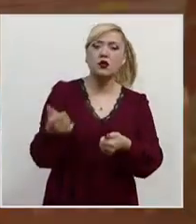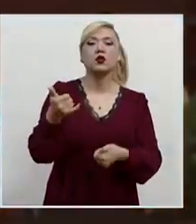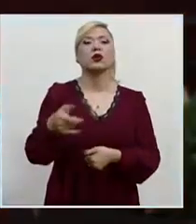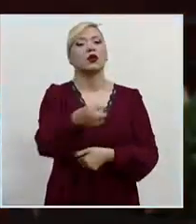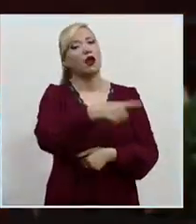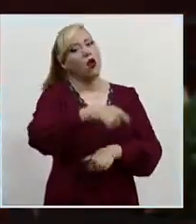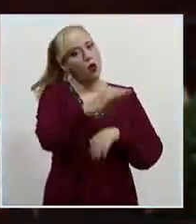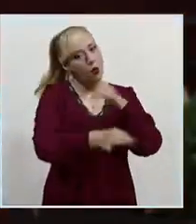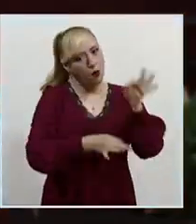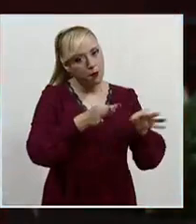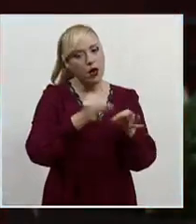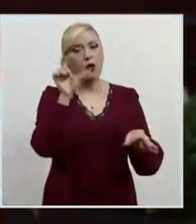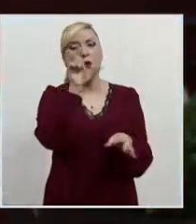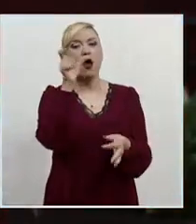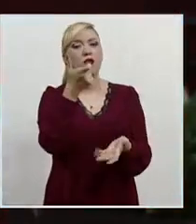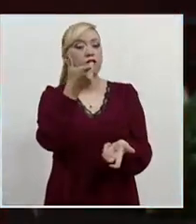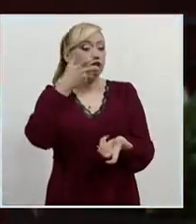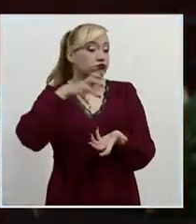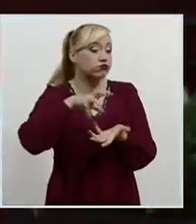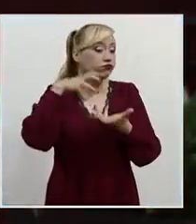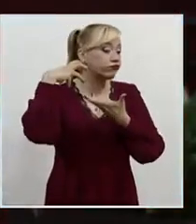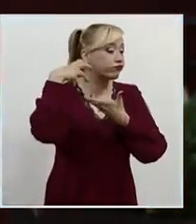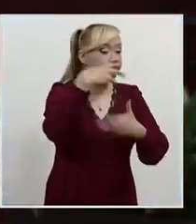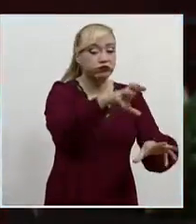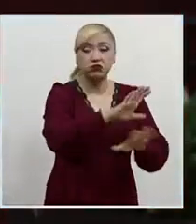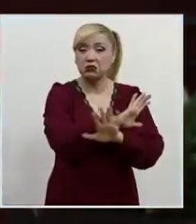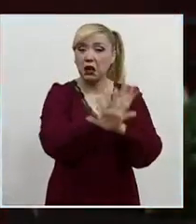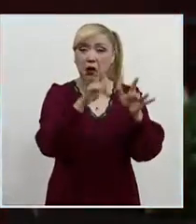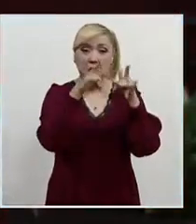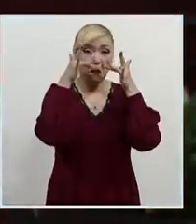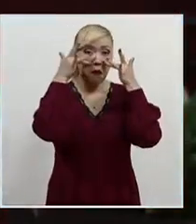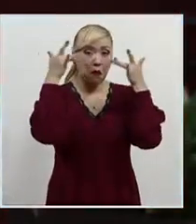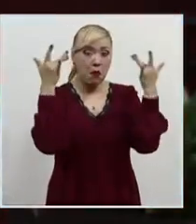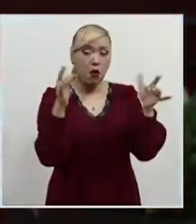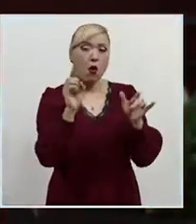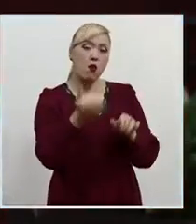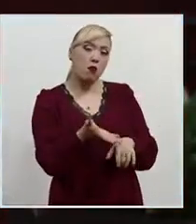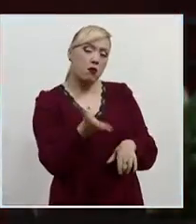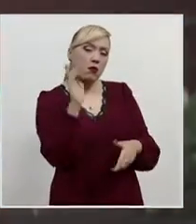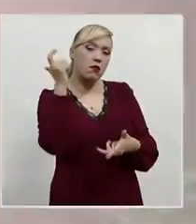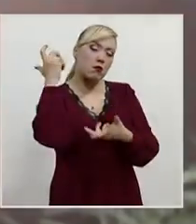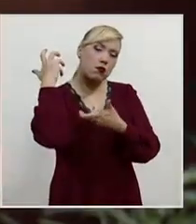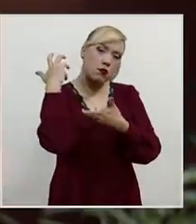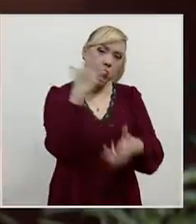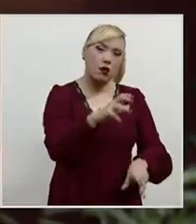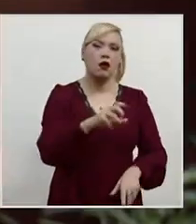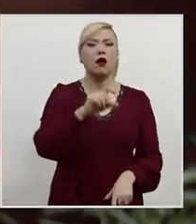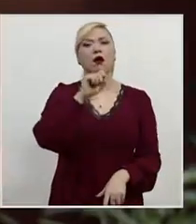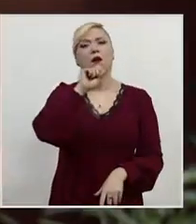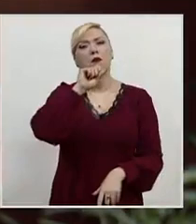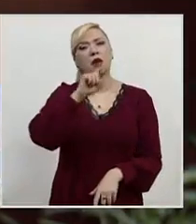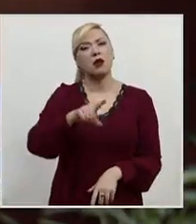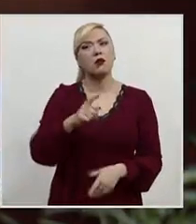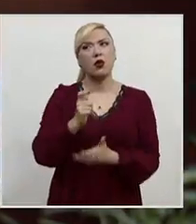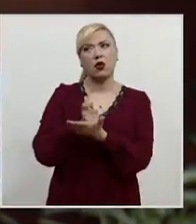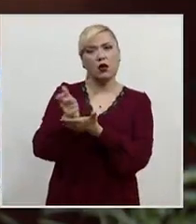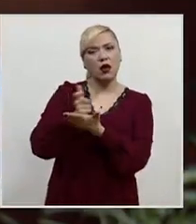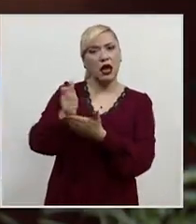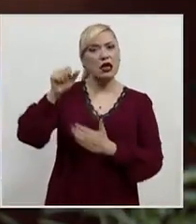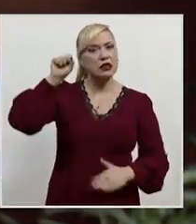pero la transparencia absoluta en el manejo de los de las cuotas sindicales darle más